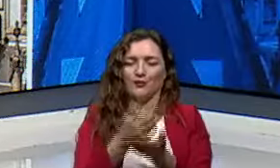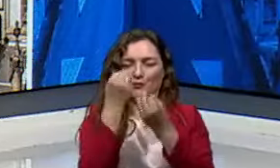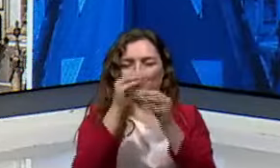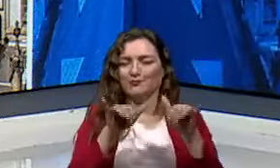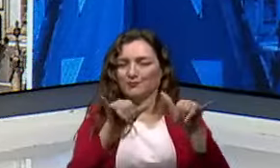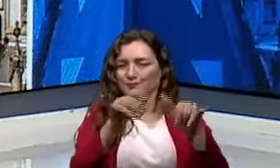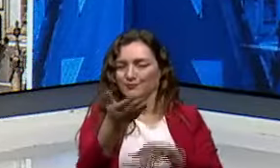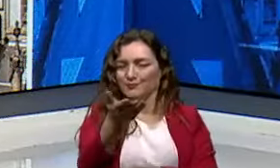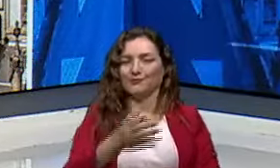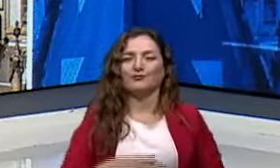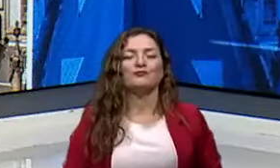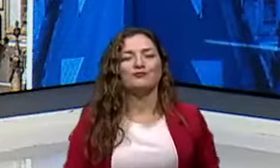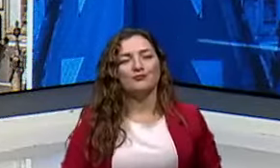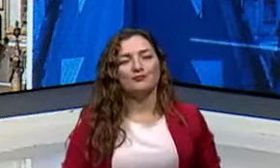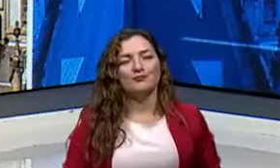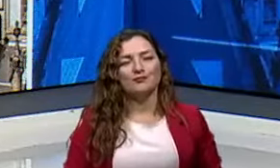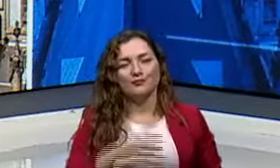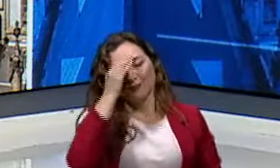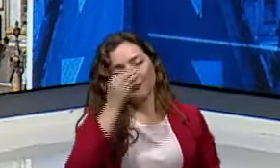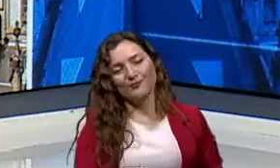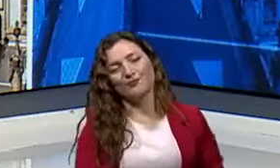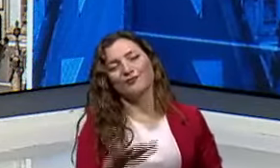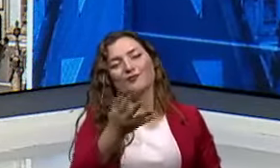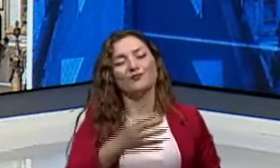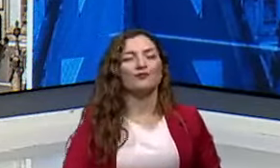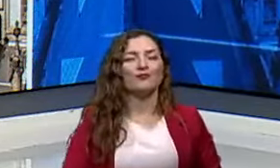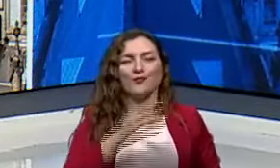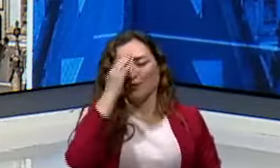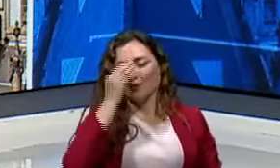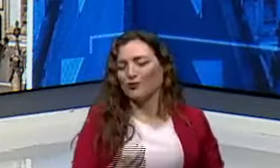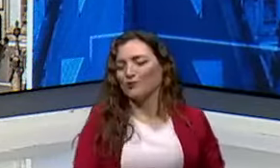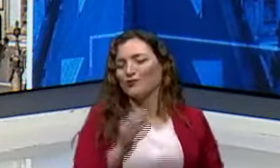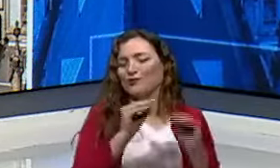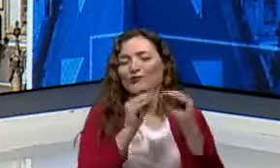nuevamente regresamos con ustedes en estudios. Compañeros, muy buenos días. Buenos días, Gustavo, muchas gracias por la información.